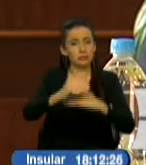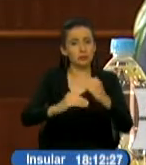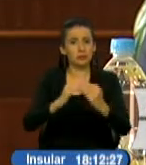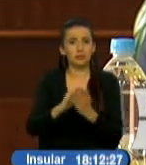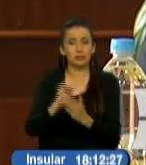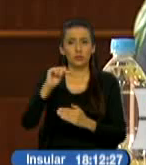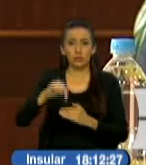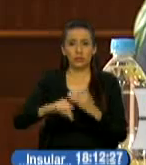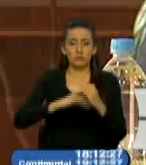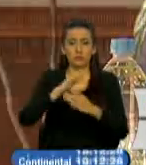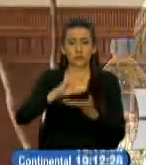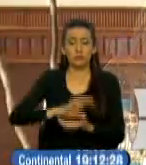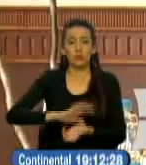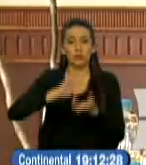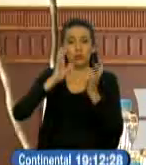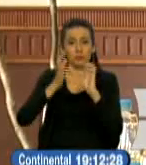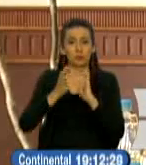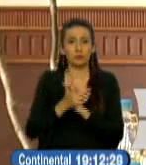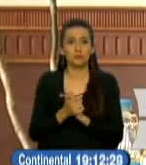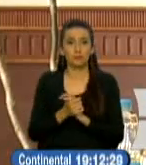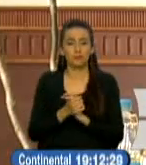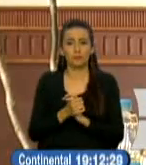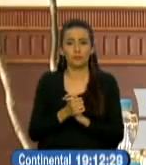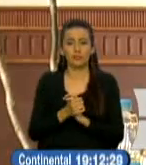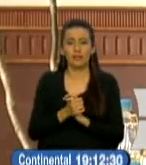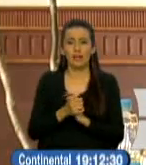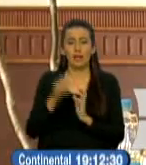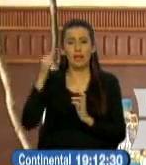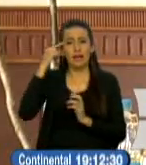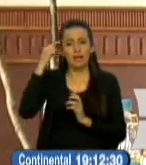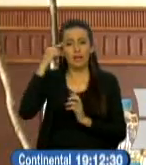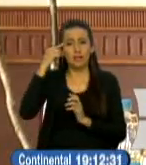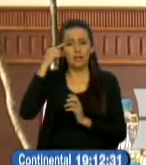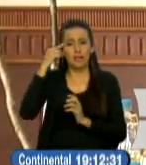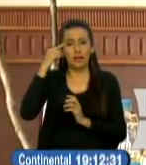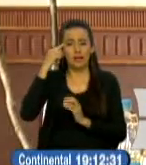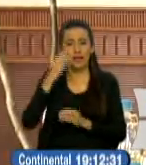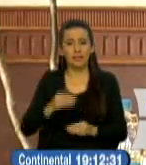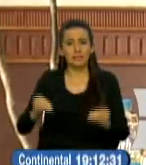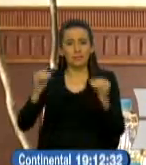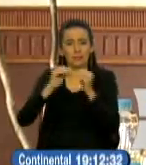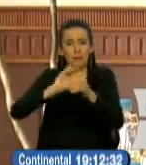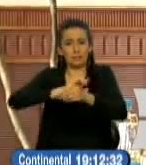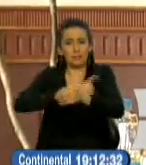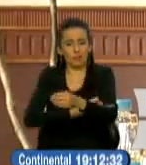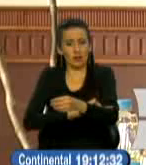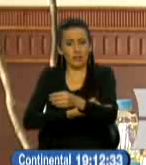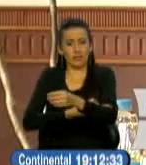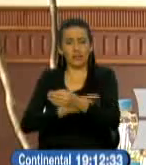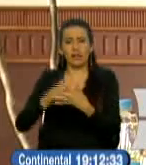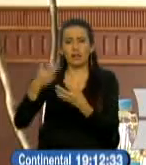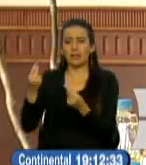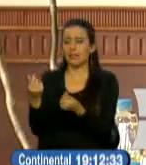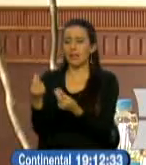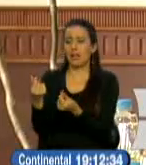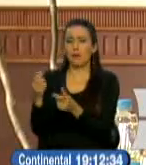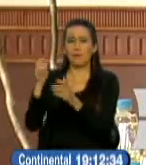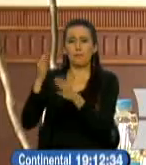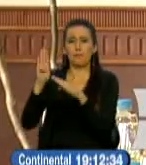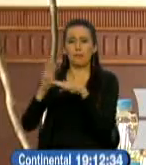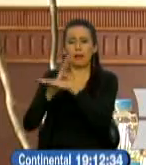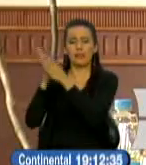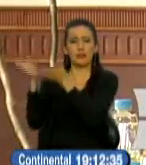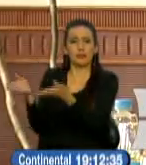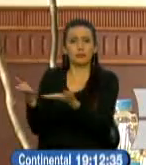de este proceso revolucionario. La conciencia de los humildes es más poderosa que la chequera de los banqueros,